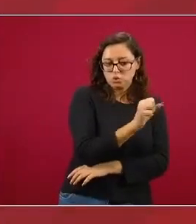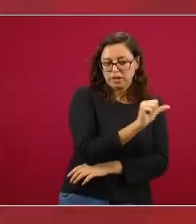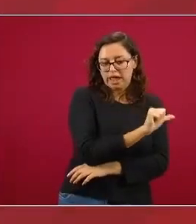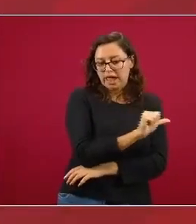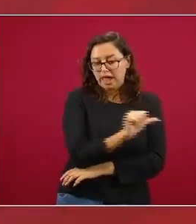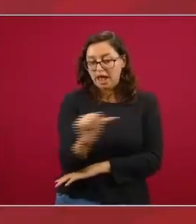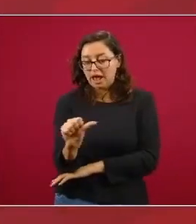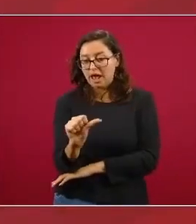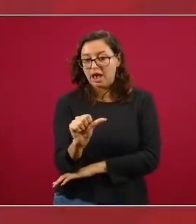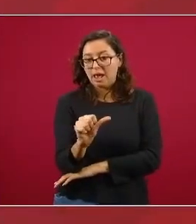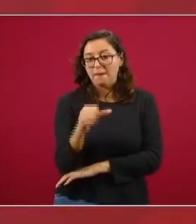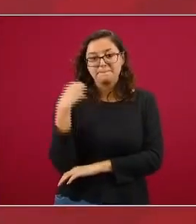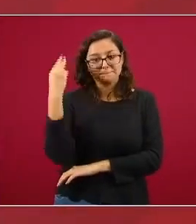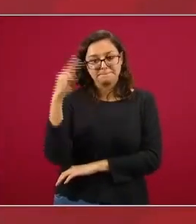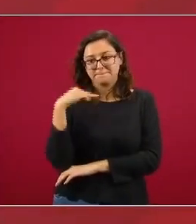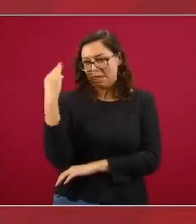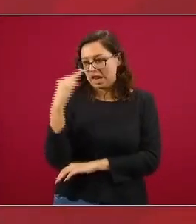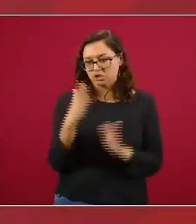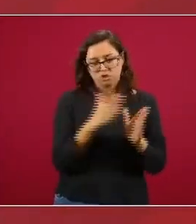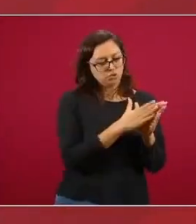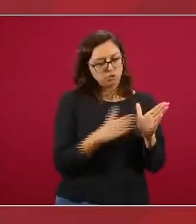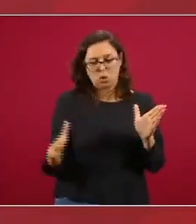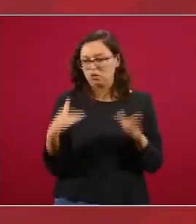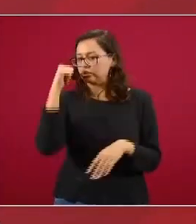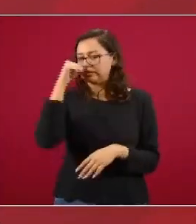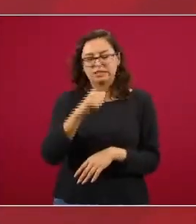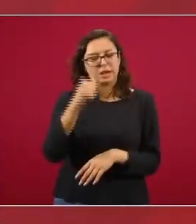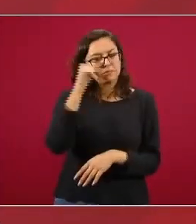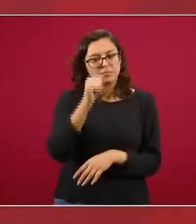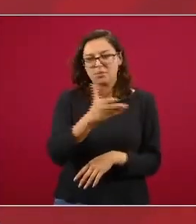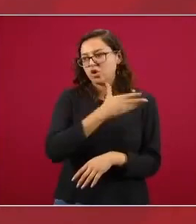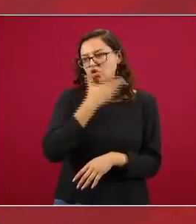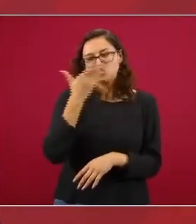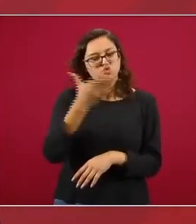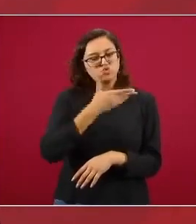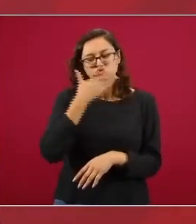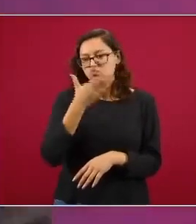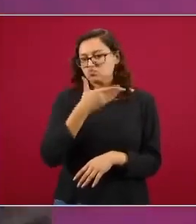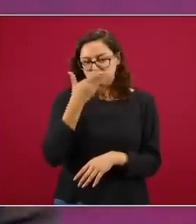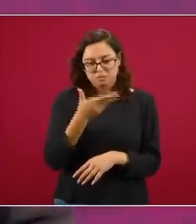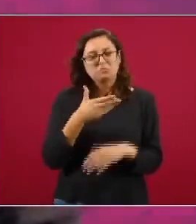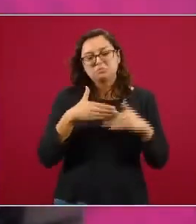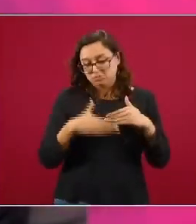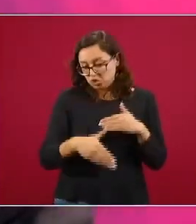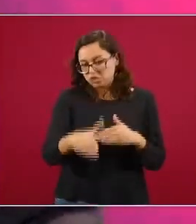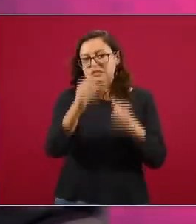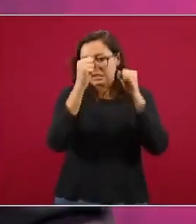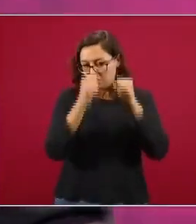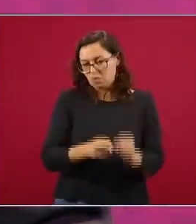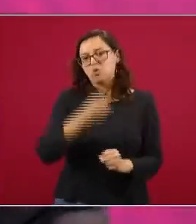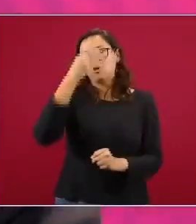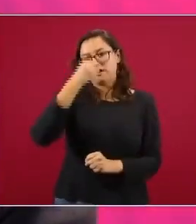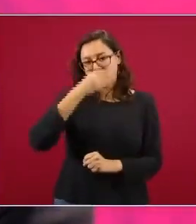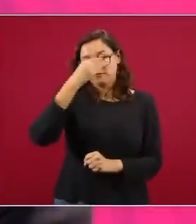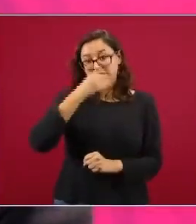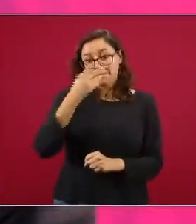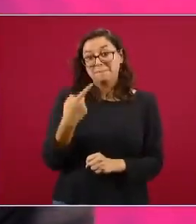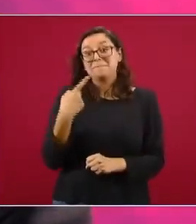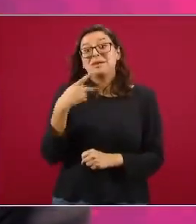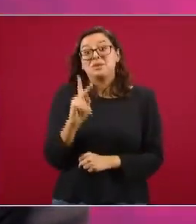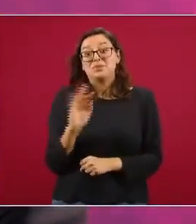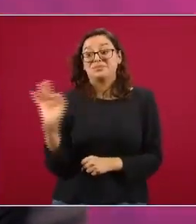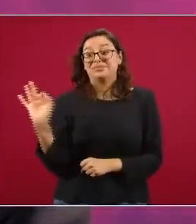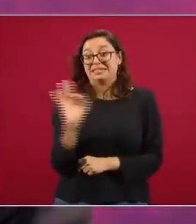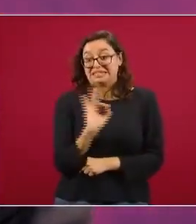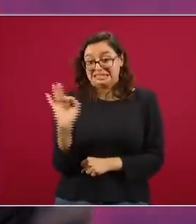año y marzo o abril del siguiente año. No hay duda que vamos a tener temporada de influenza, pero la predicción consiste en que